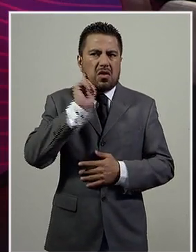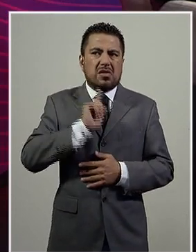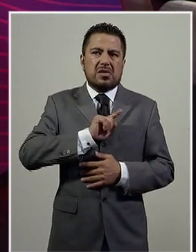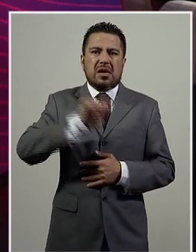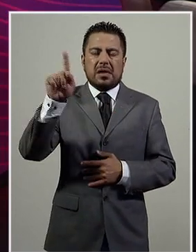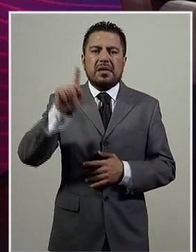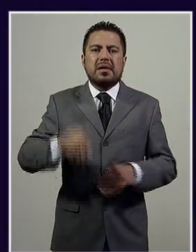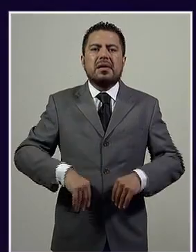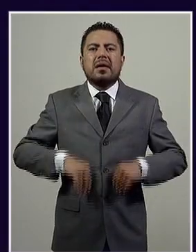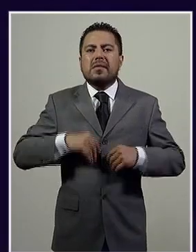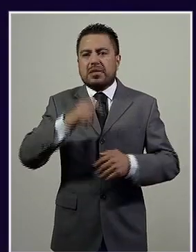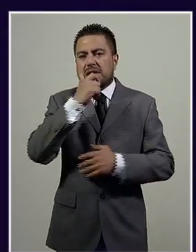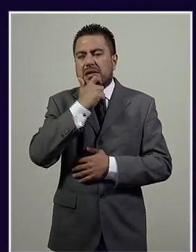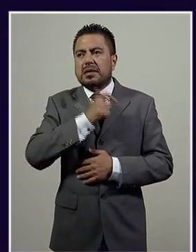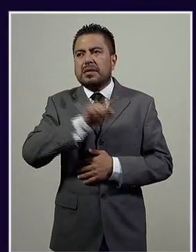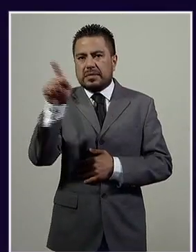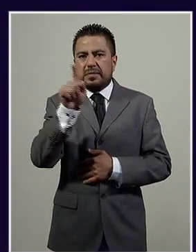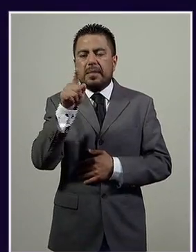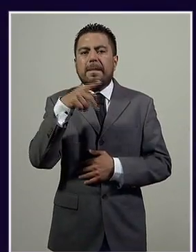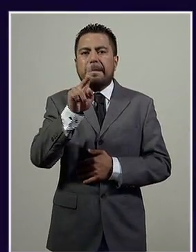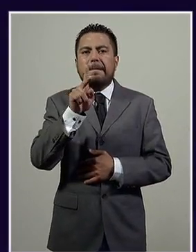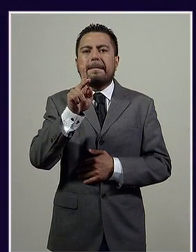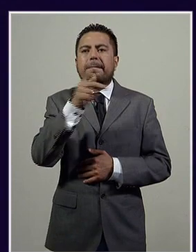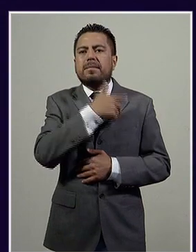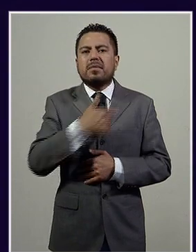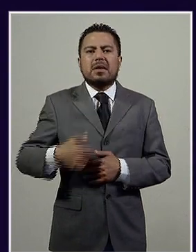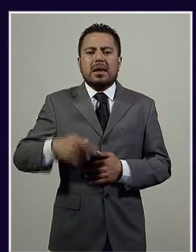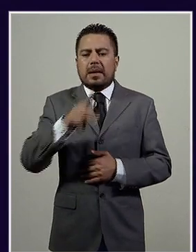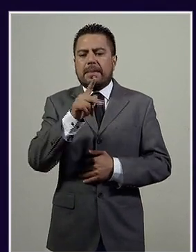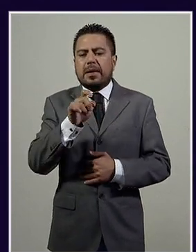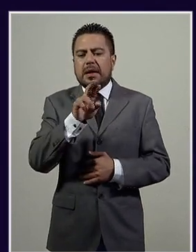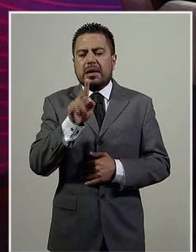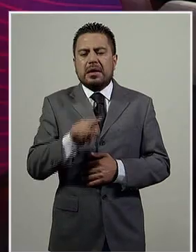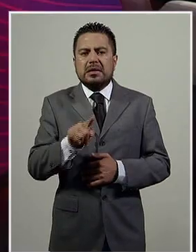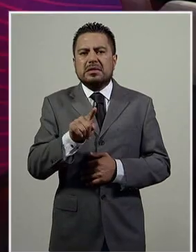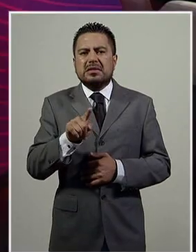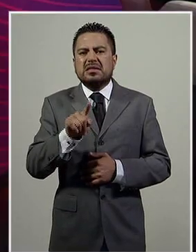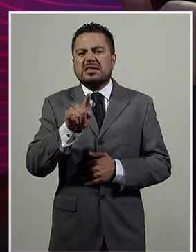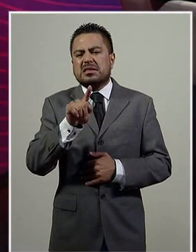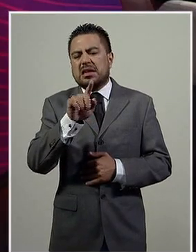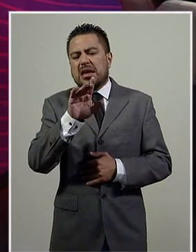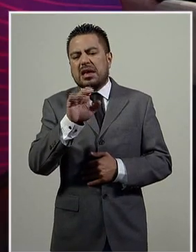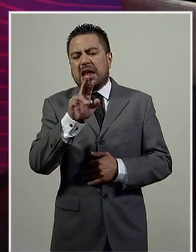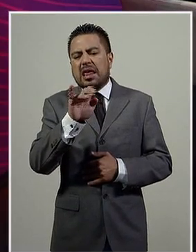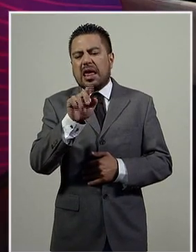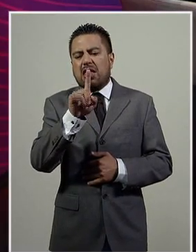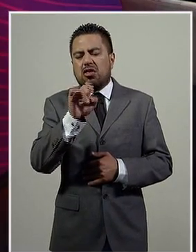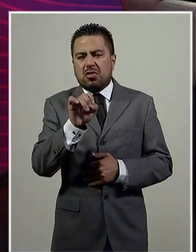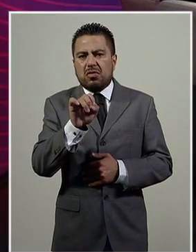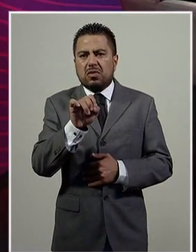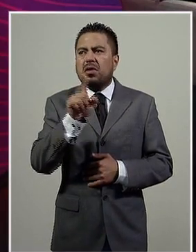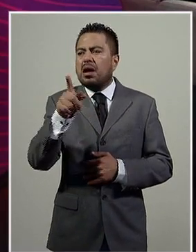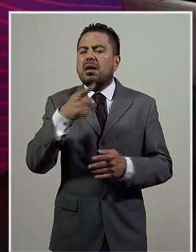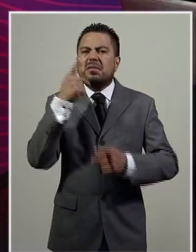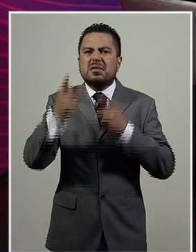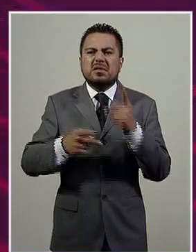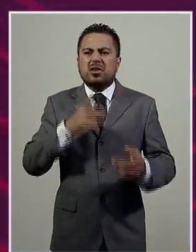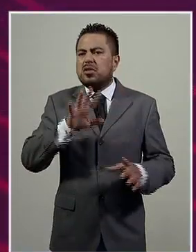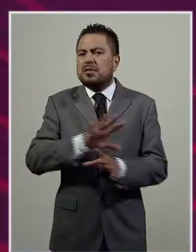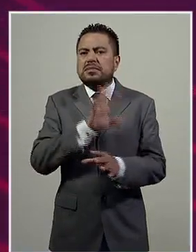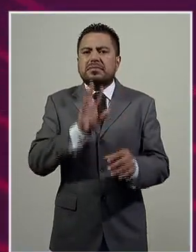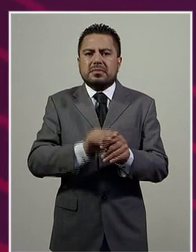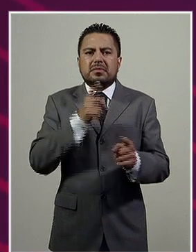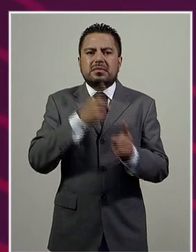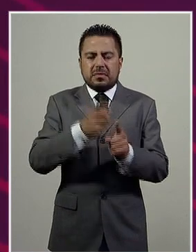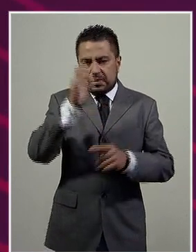ella vive en Inglaterra, pero se apellida Pérez Criado, que se llama The Invisible Women, y habla de cómo toda la parte